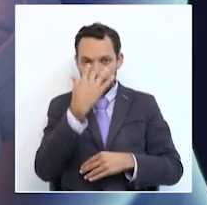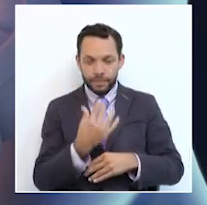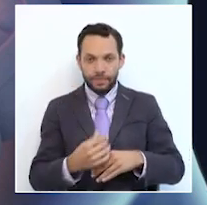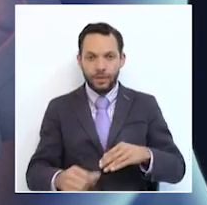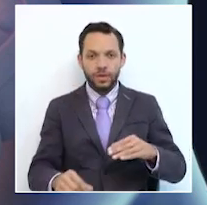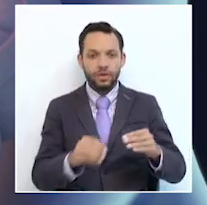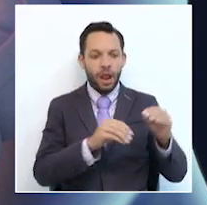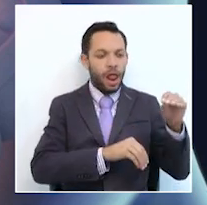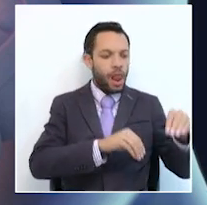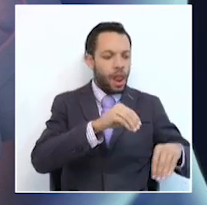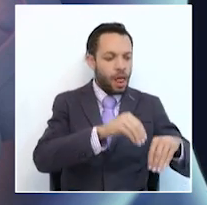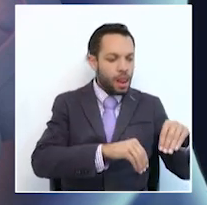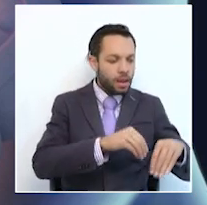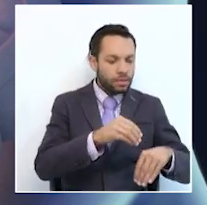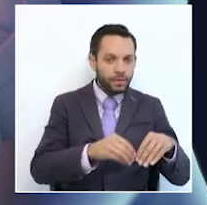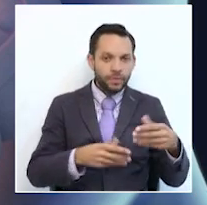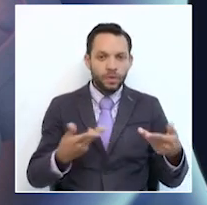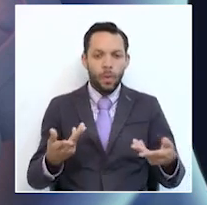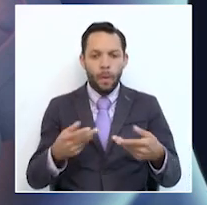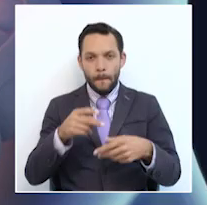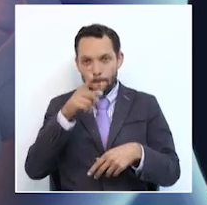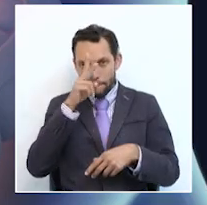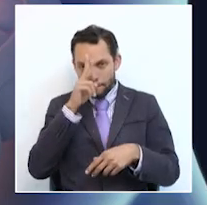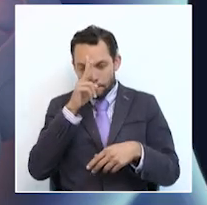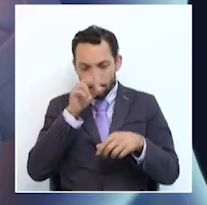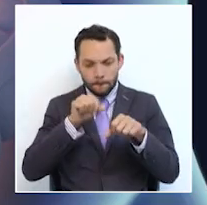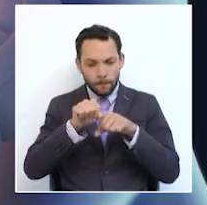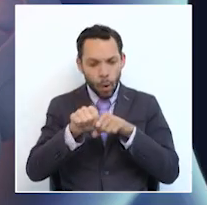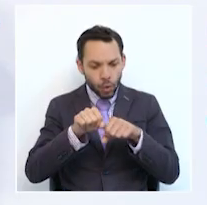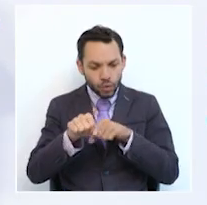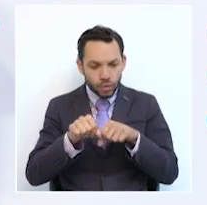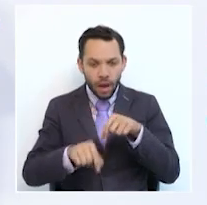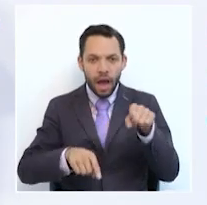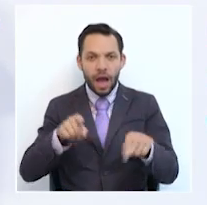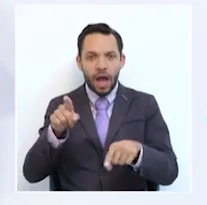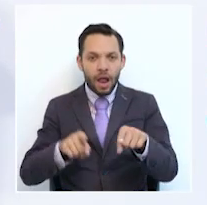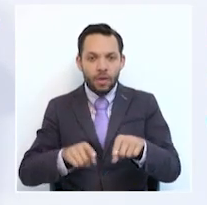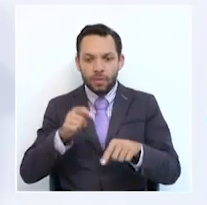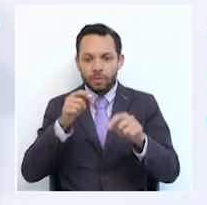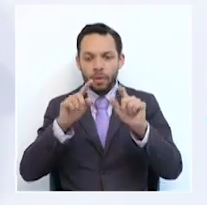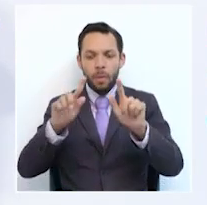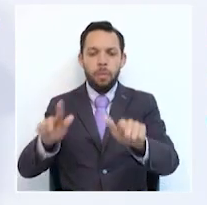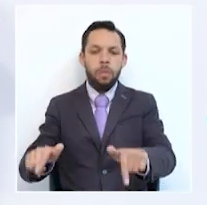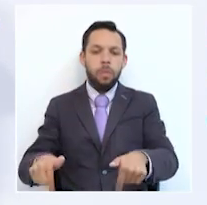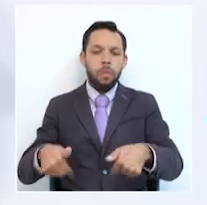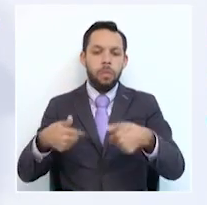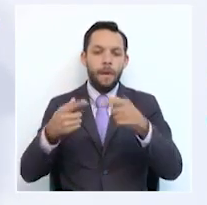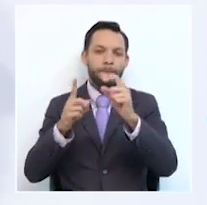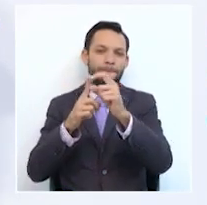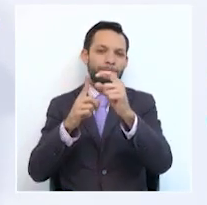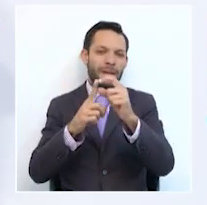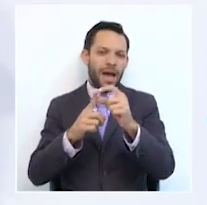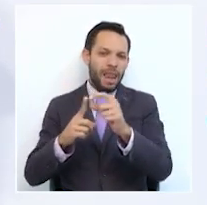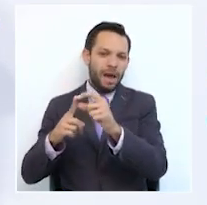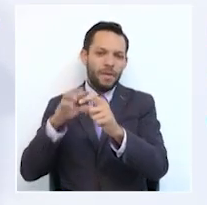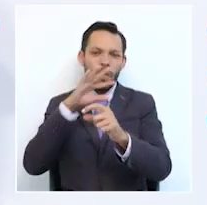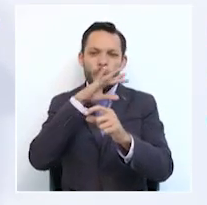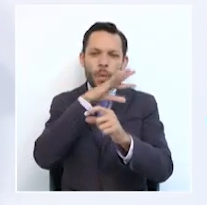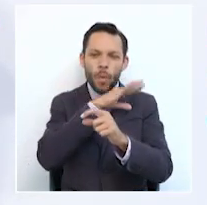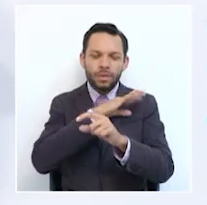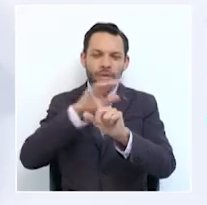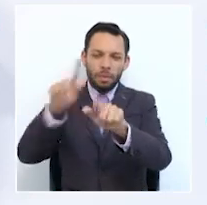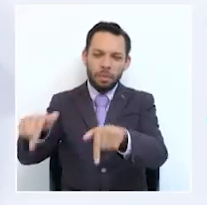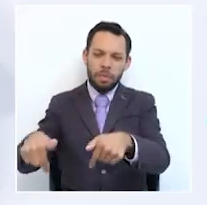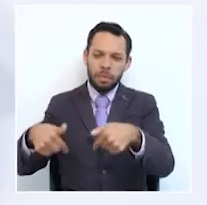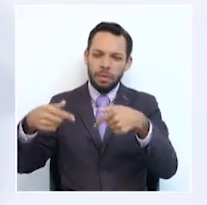de como desarmonizar el pollo y me escribieron de muchos países insultándome en infortunadamente con palabras muy suaves es de 19